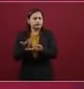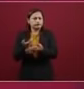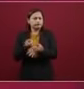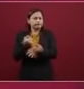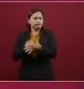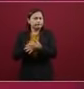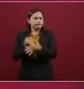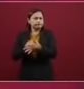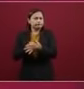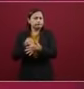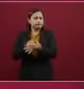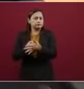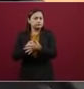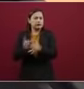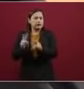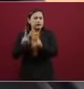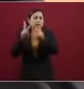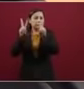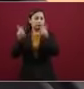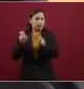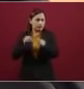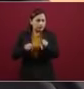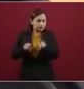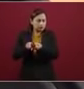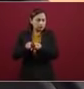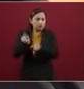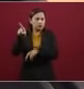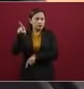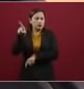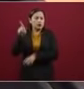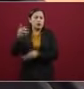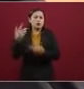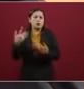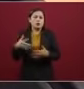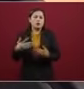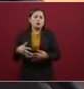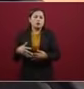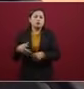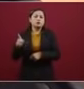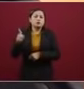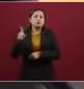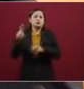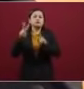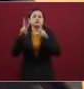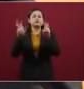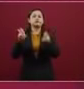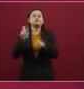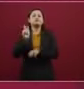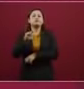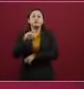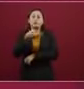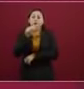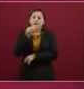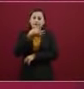cuando se trató de este tema, el tema de los medicamentos.